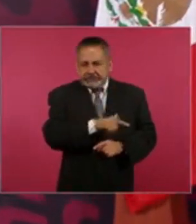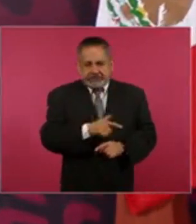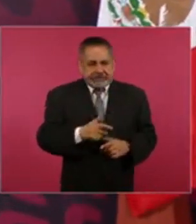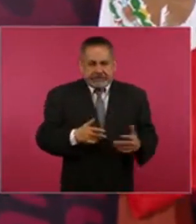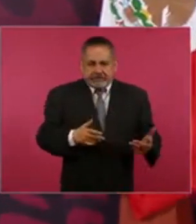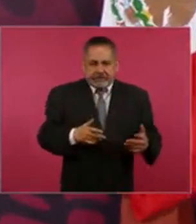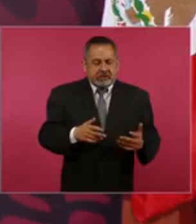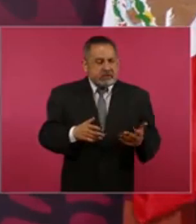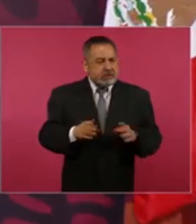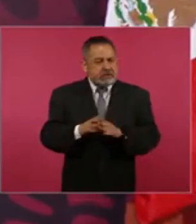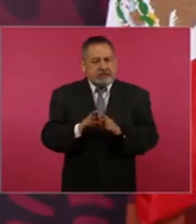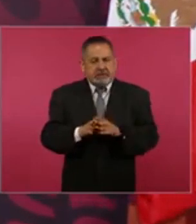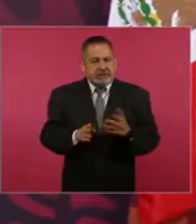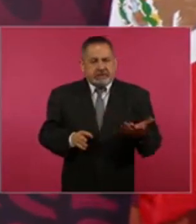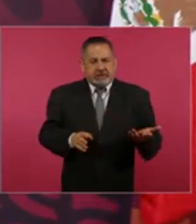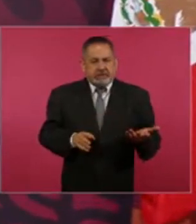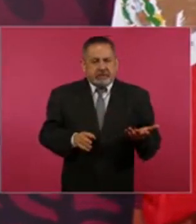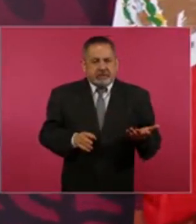que se